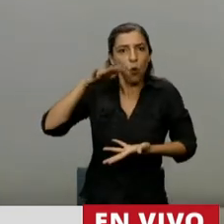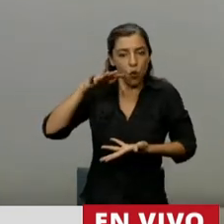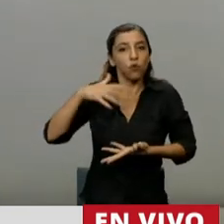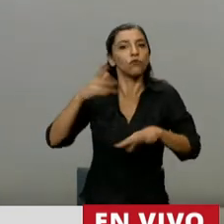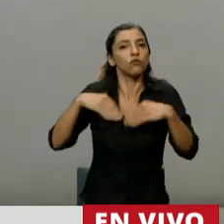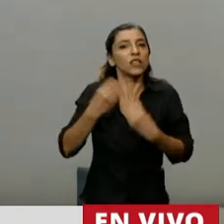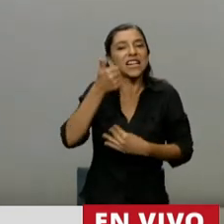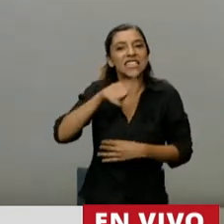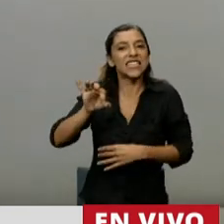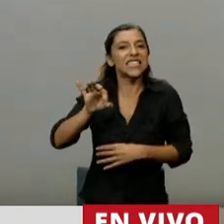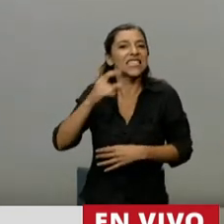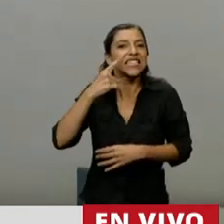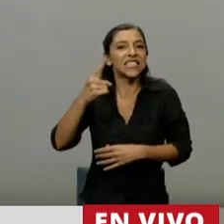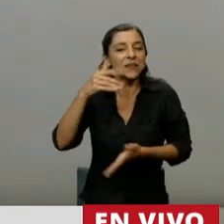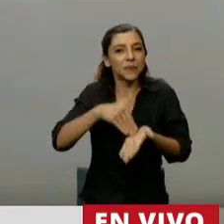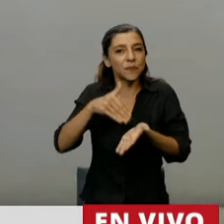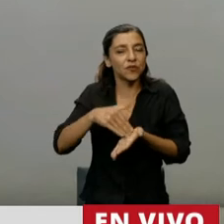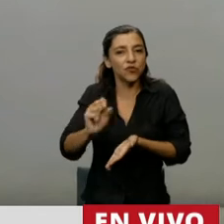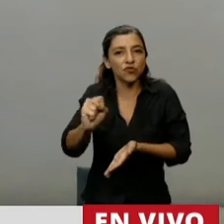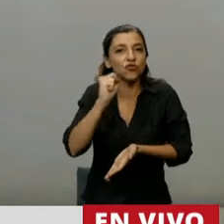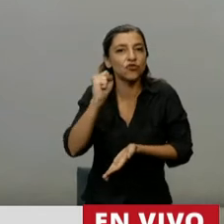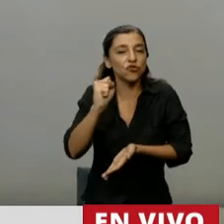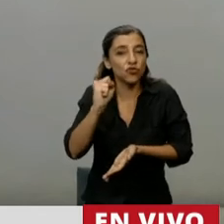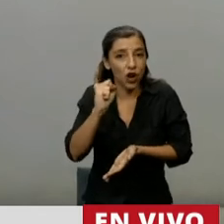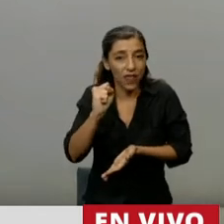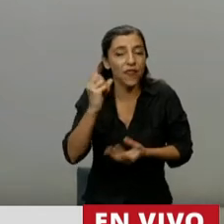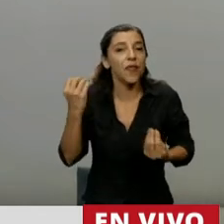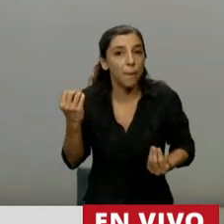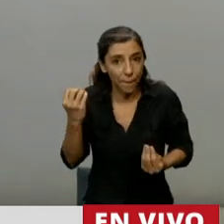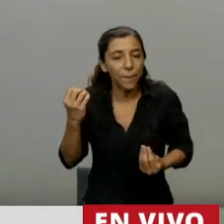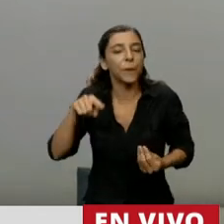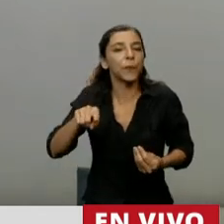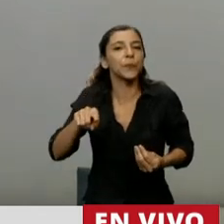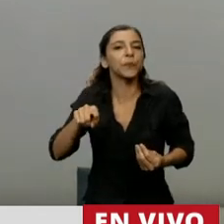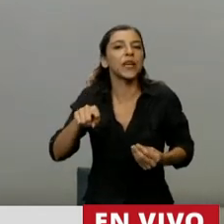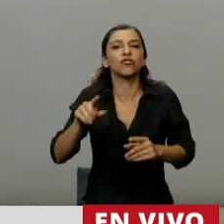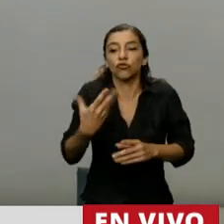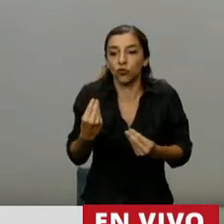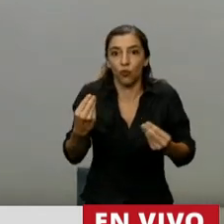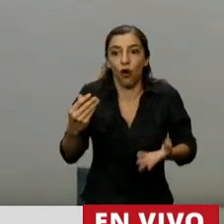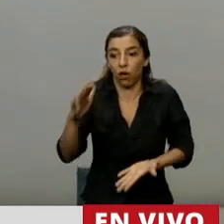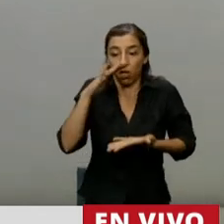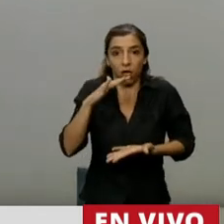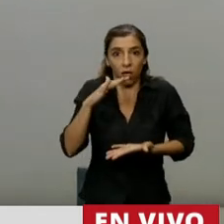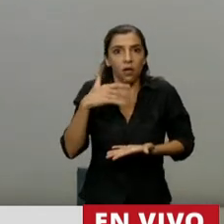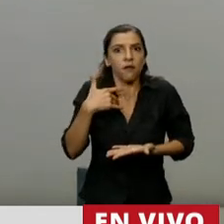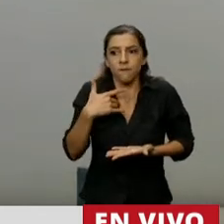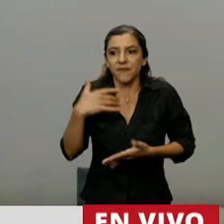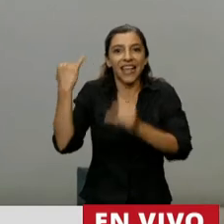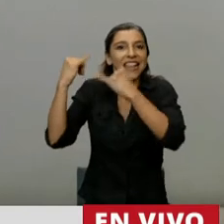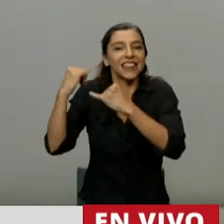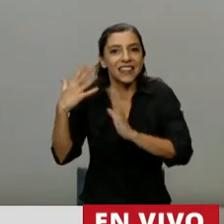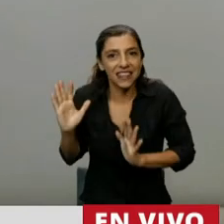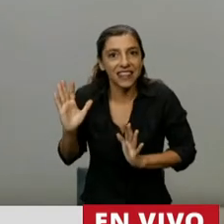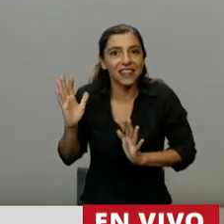60,000 millones de pesos significa para el erario público la no capitalización de esos intereses y